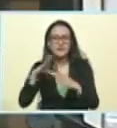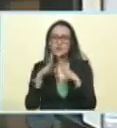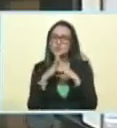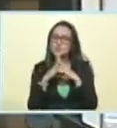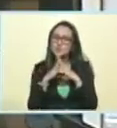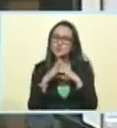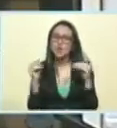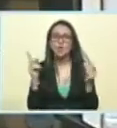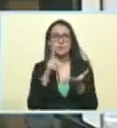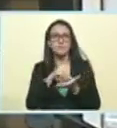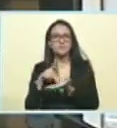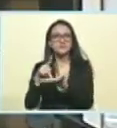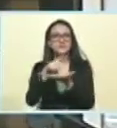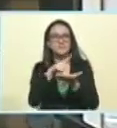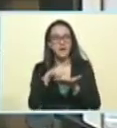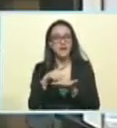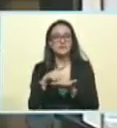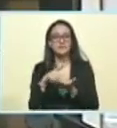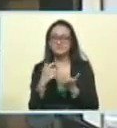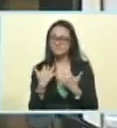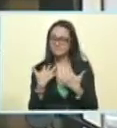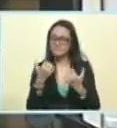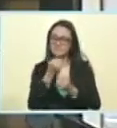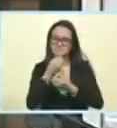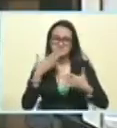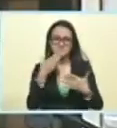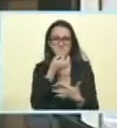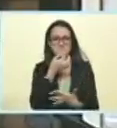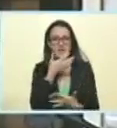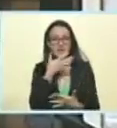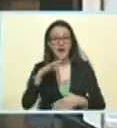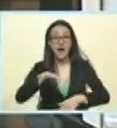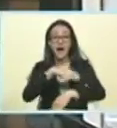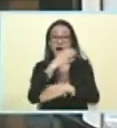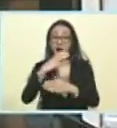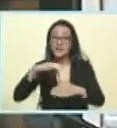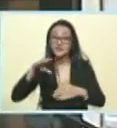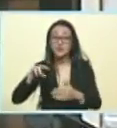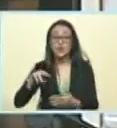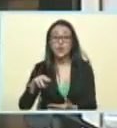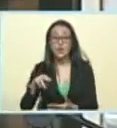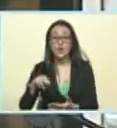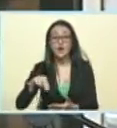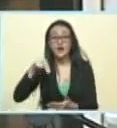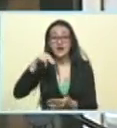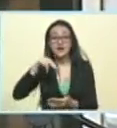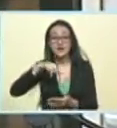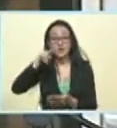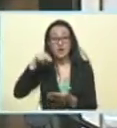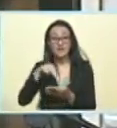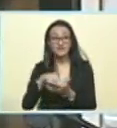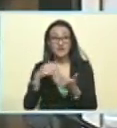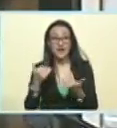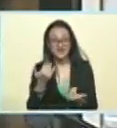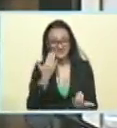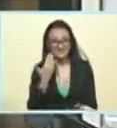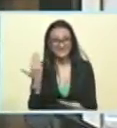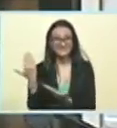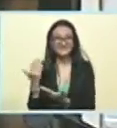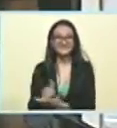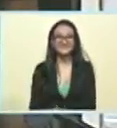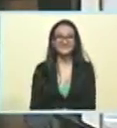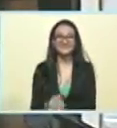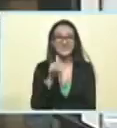los participantes en esta obra maravillosa del canto del Gloria al Bravo Pueblo. ¡Adelante,